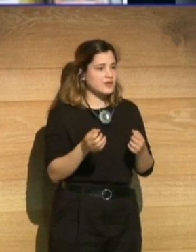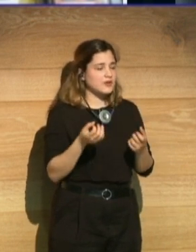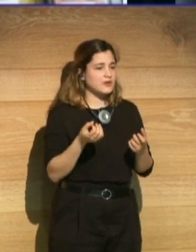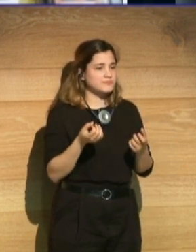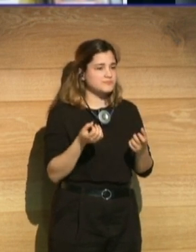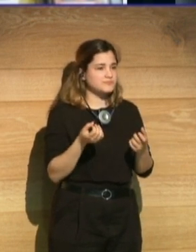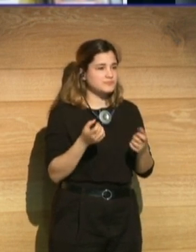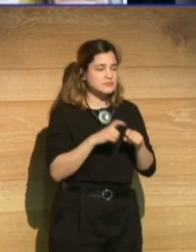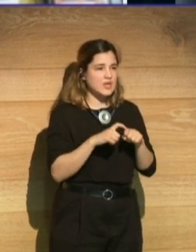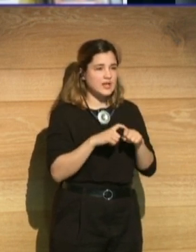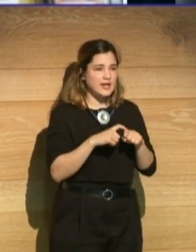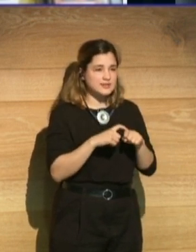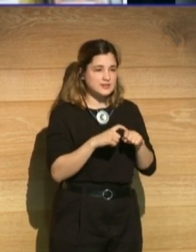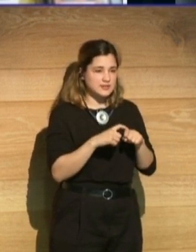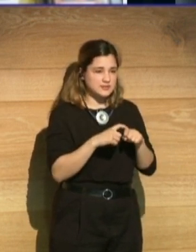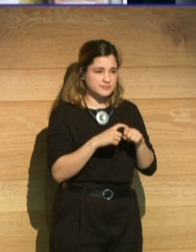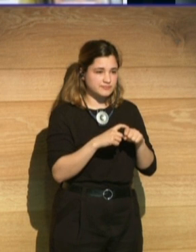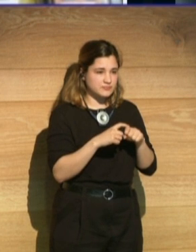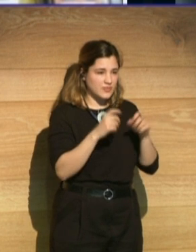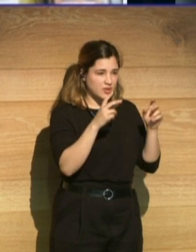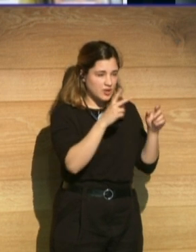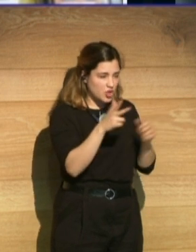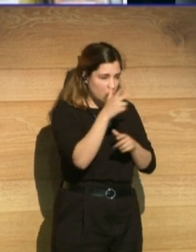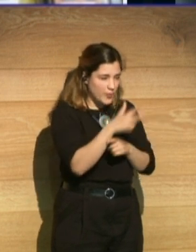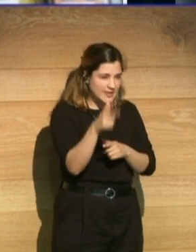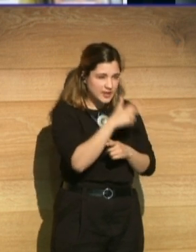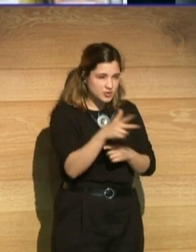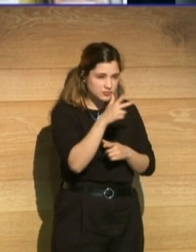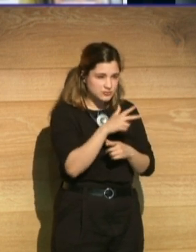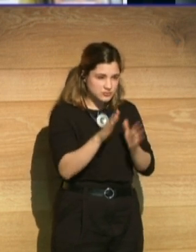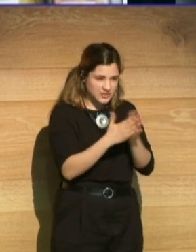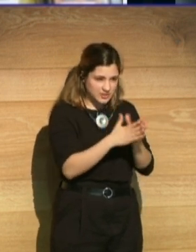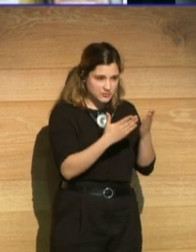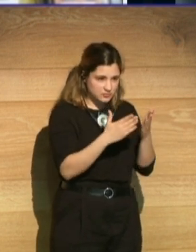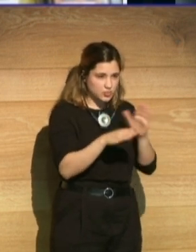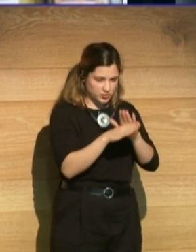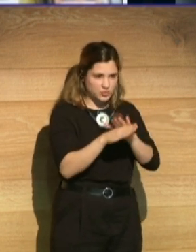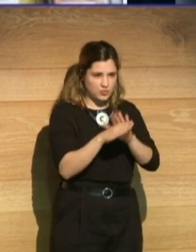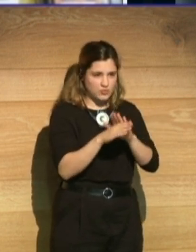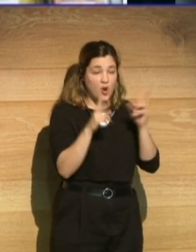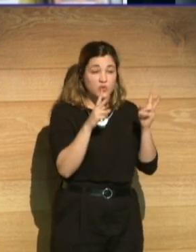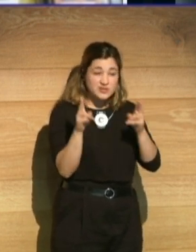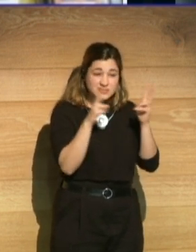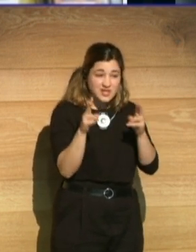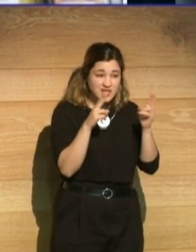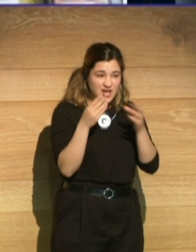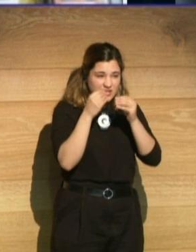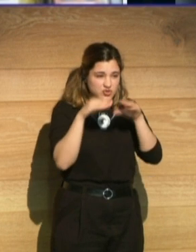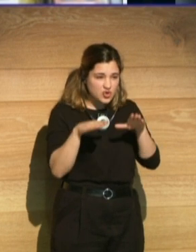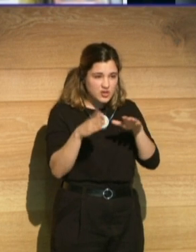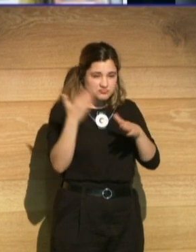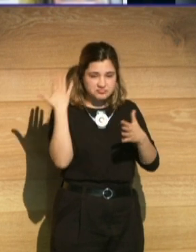carácter eh, documentario del libro. No va a ser una simple serie